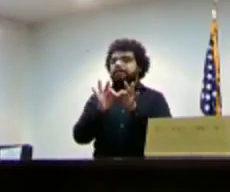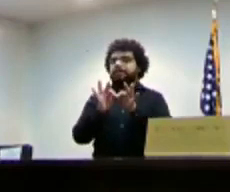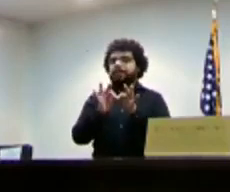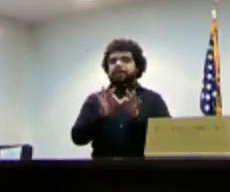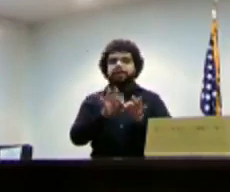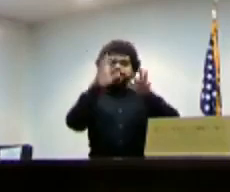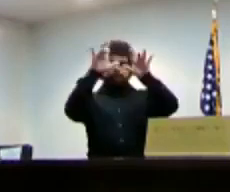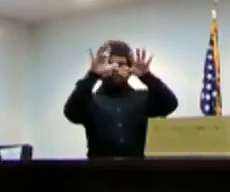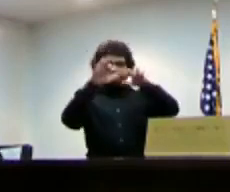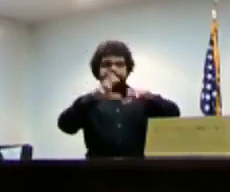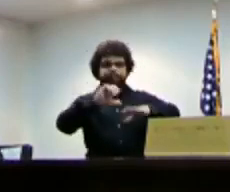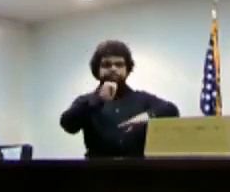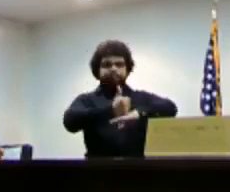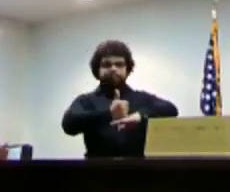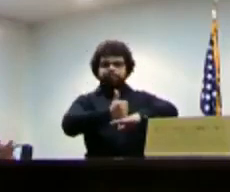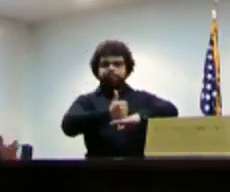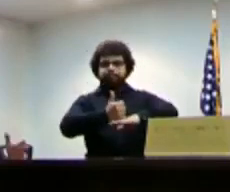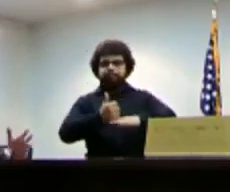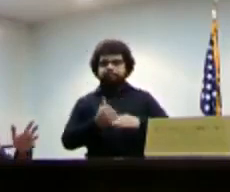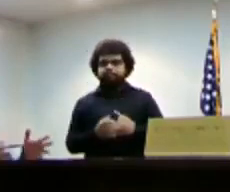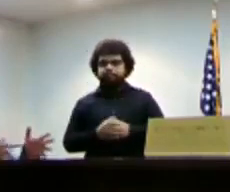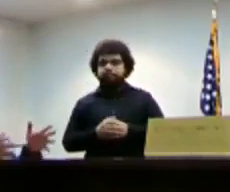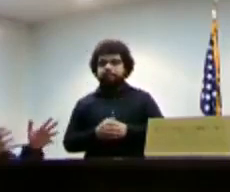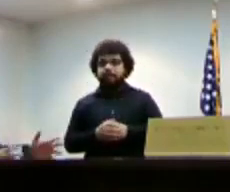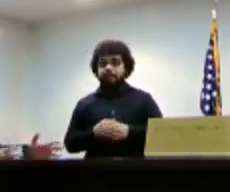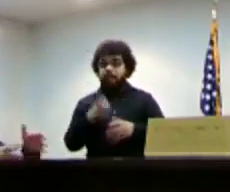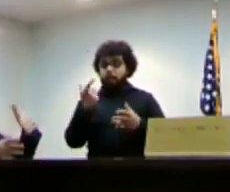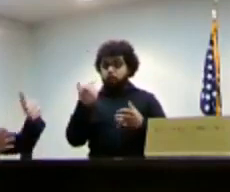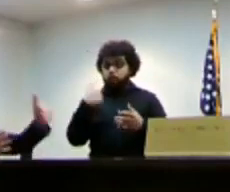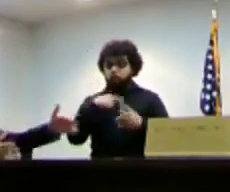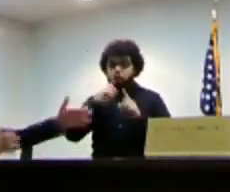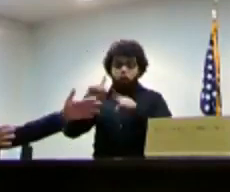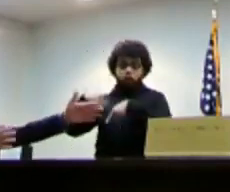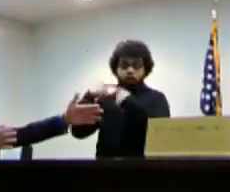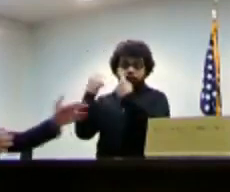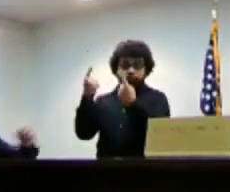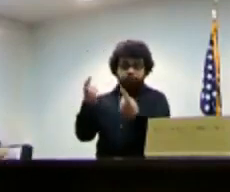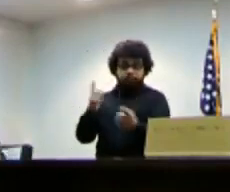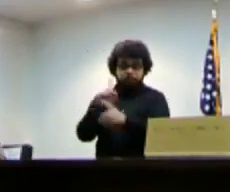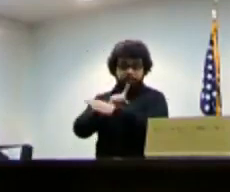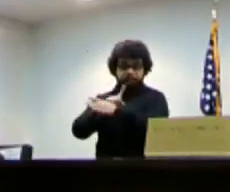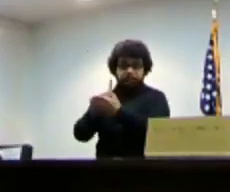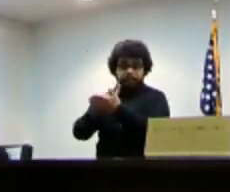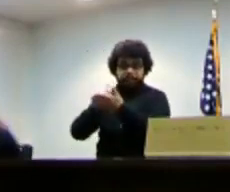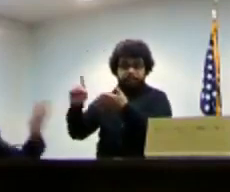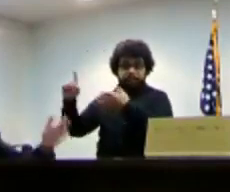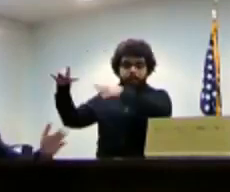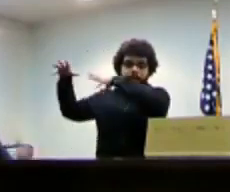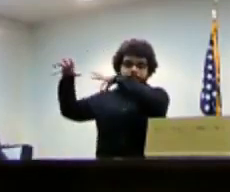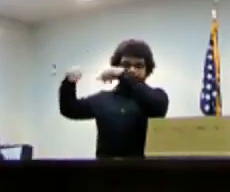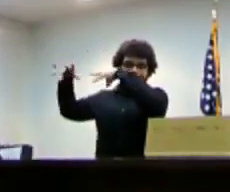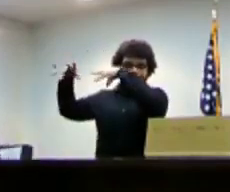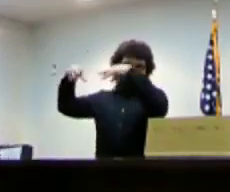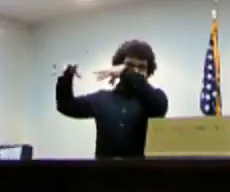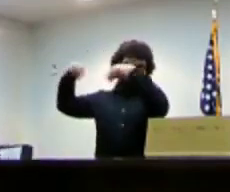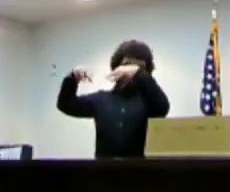público, de que los constantes apagones que han ocurrido en esta pasada semana, que obviamente afectaron a todos en el